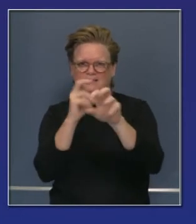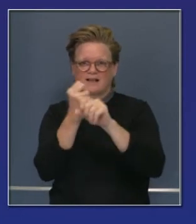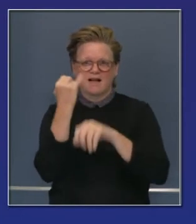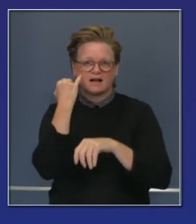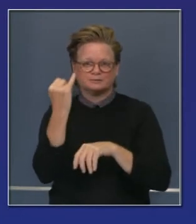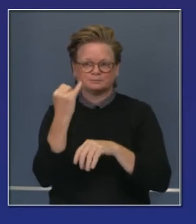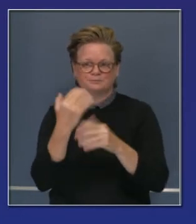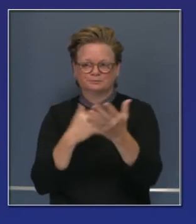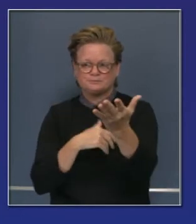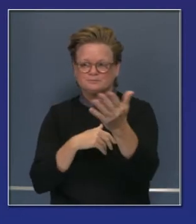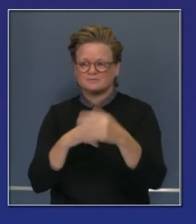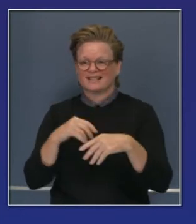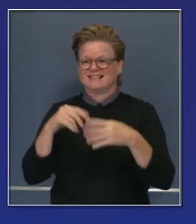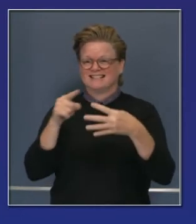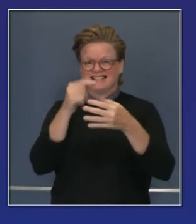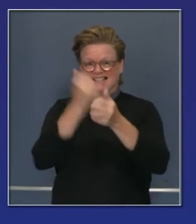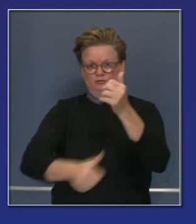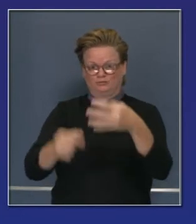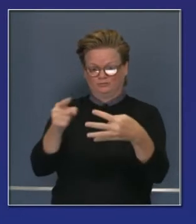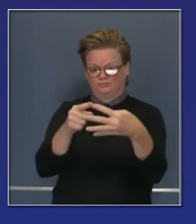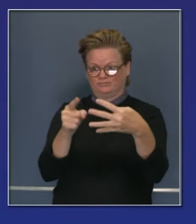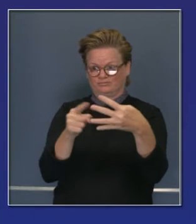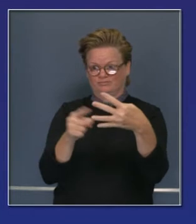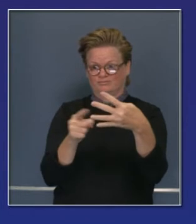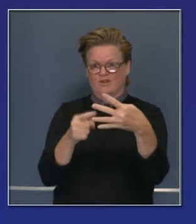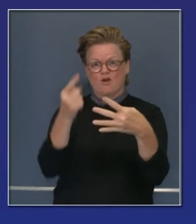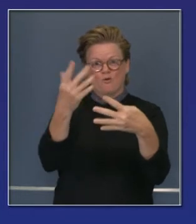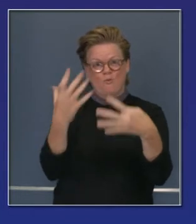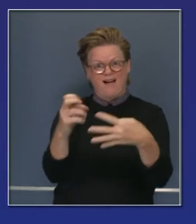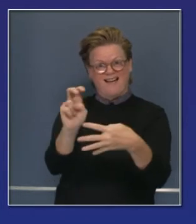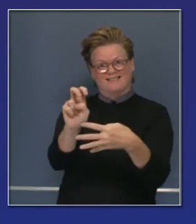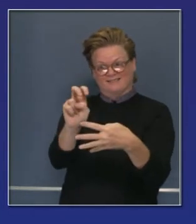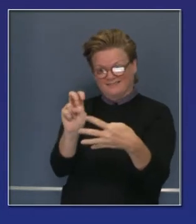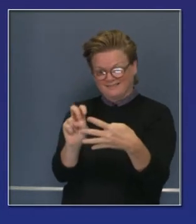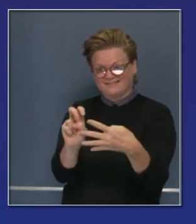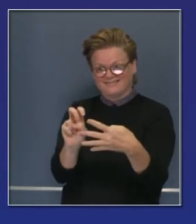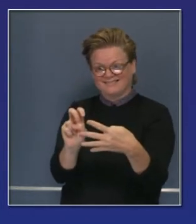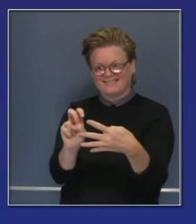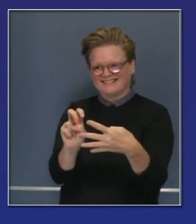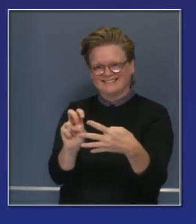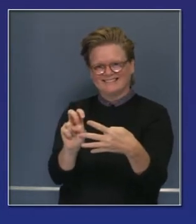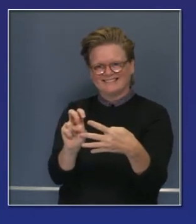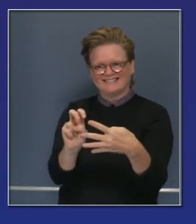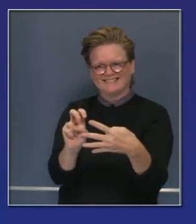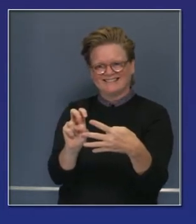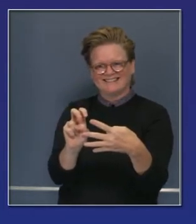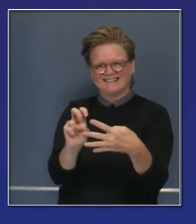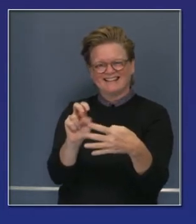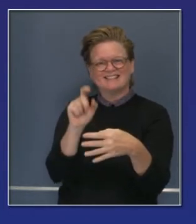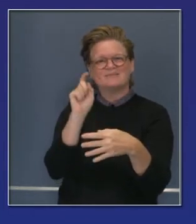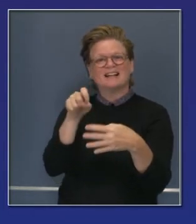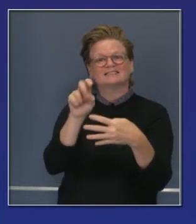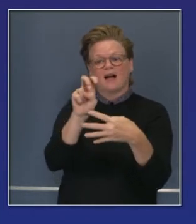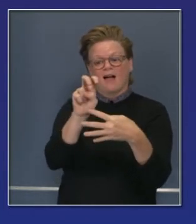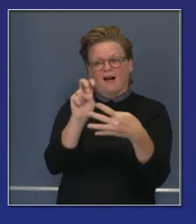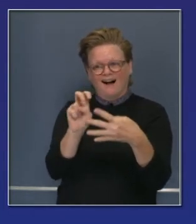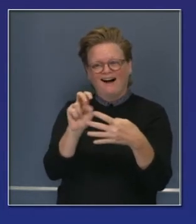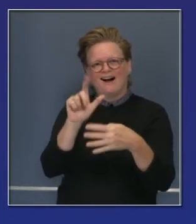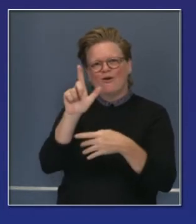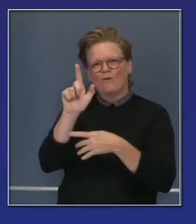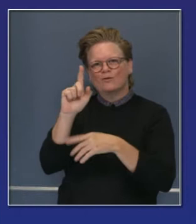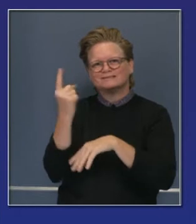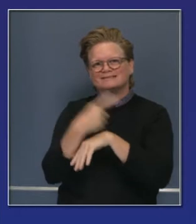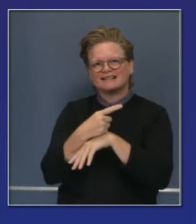representativos. En cada nivel, para poder moverse de un nivel a otro, hay un periodo de